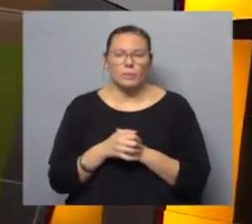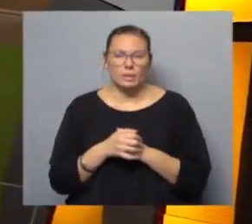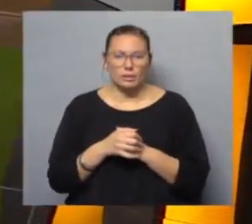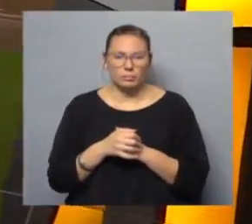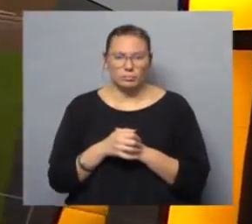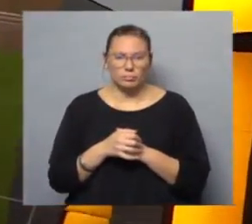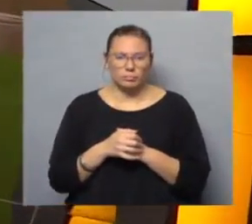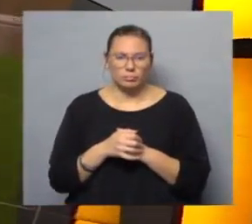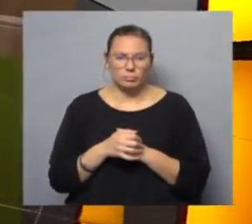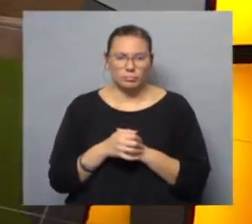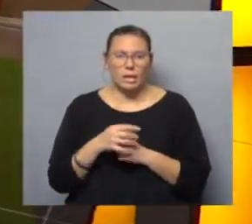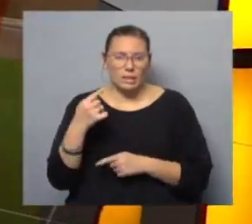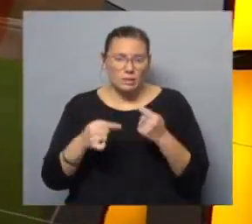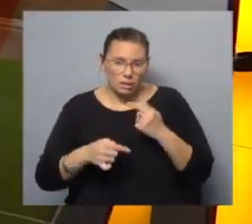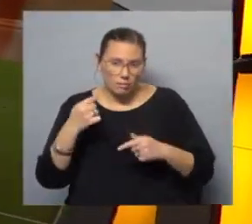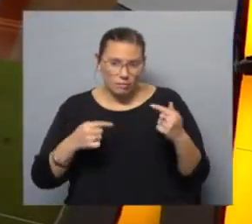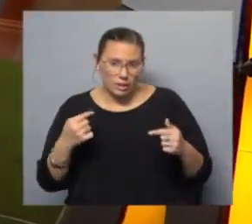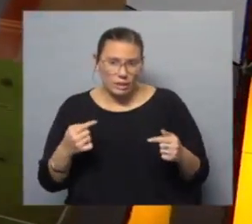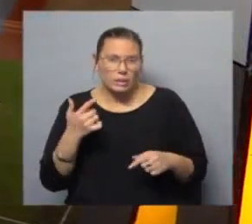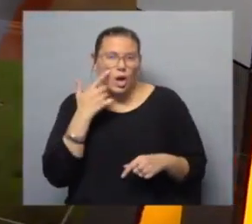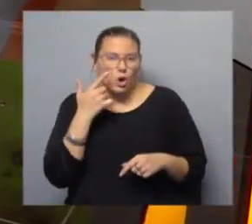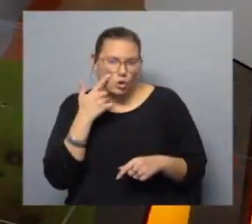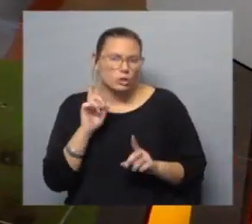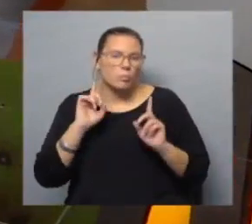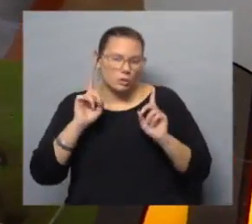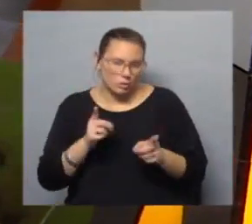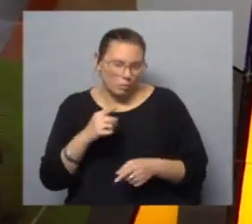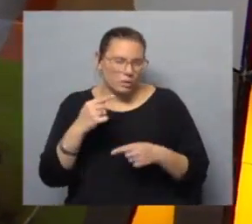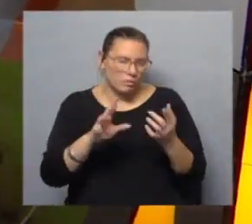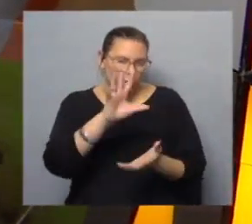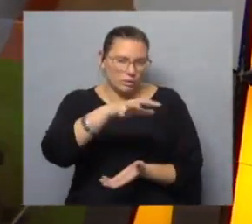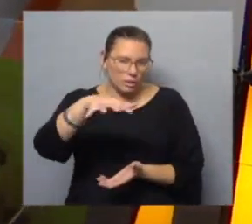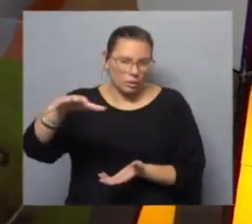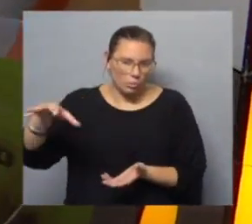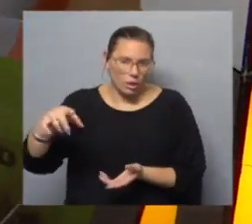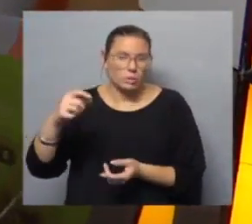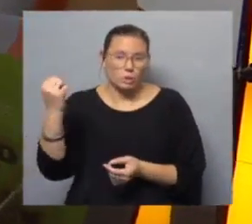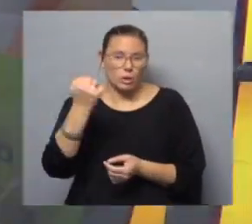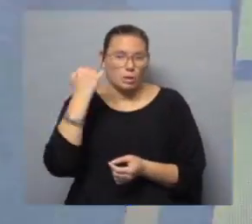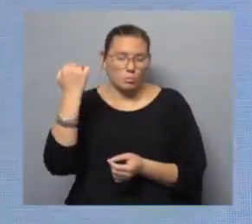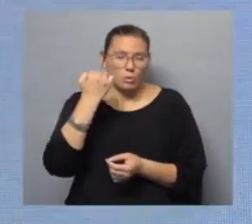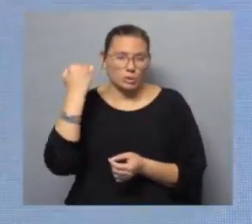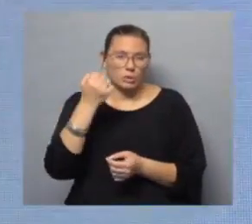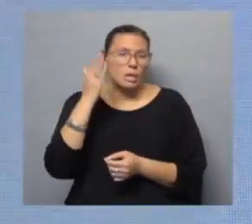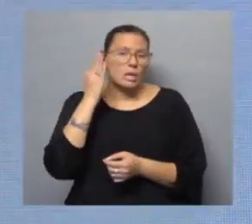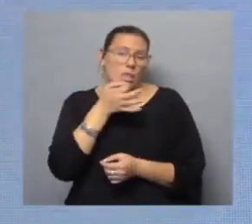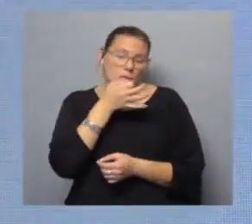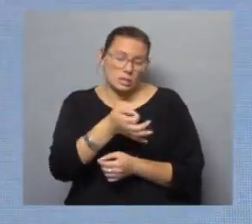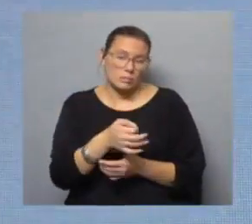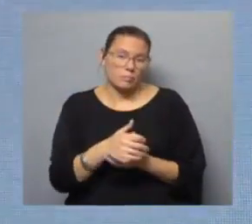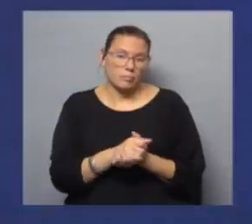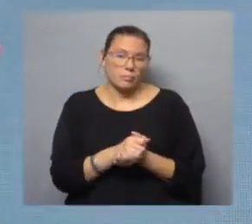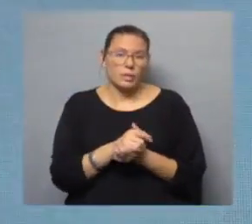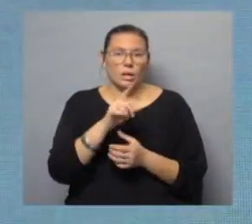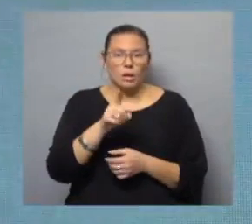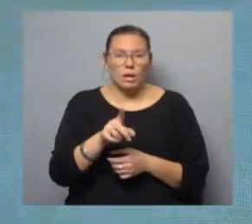ver, tenemos diferentes grados de conocimiento también de los acuíferos, y eso es importante saberlo. El